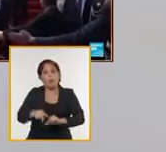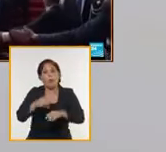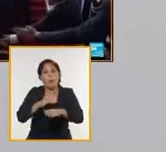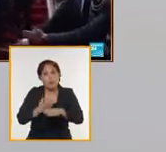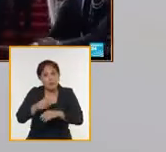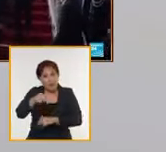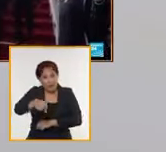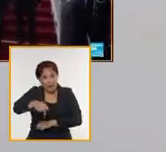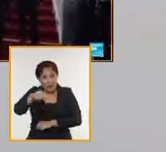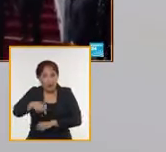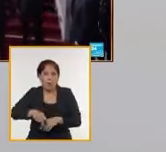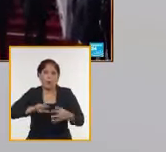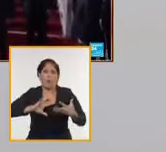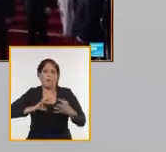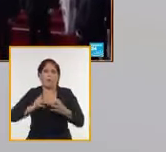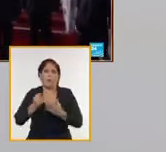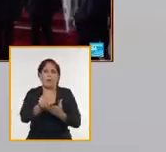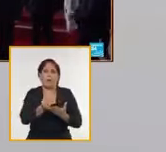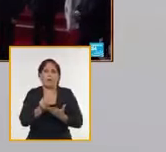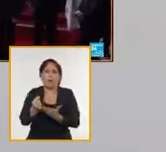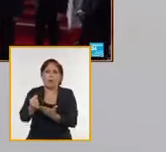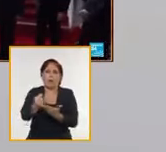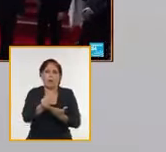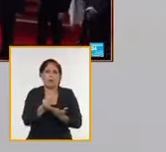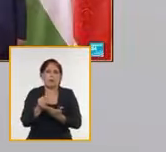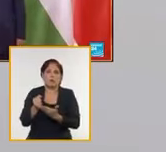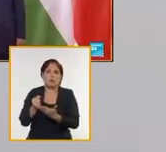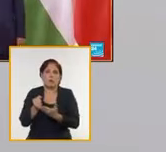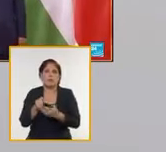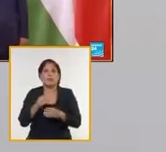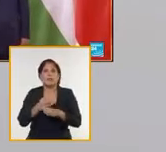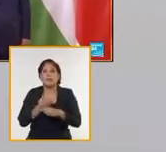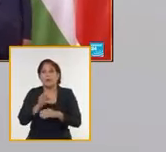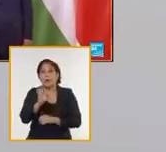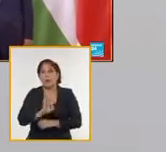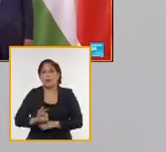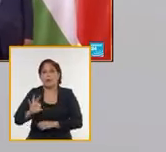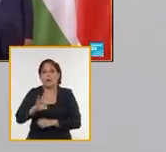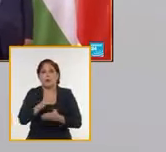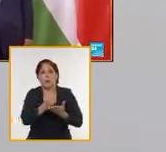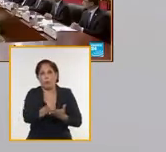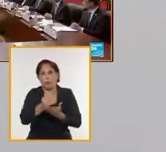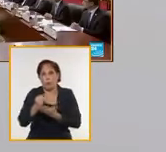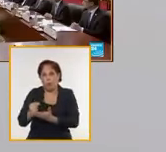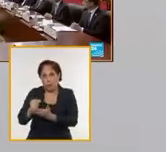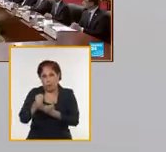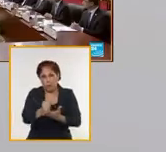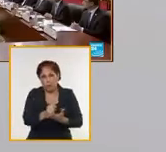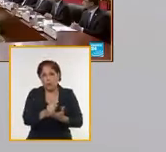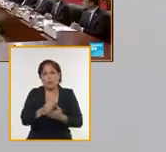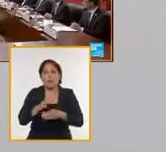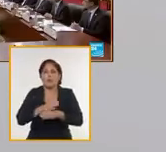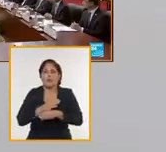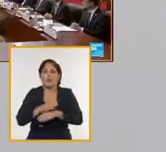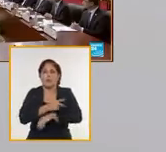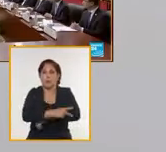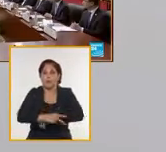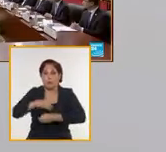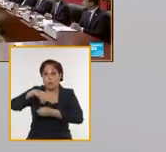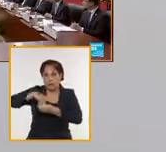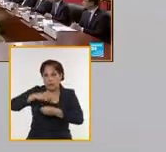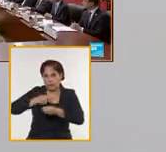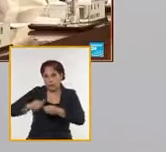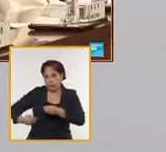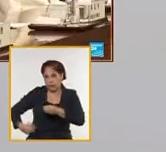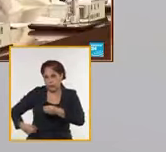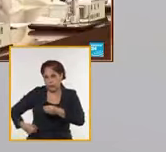este esquema de cooperación que es la Organización de Cooperación de Shanghái, donde se